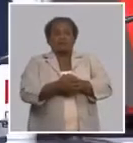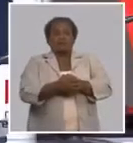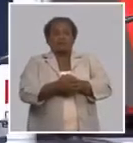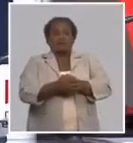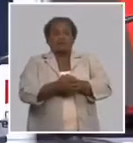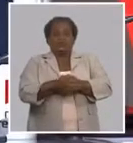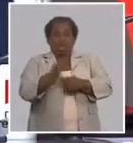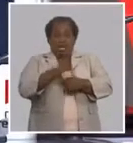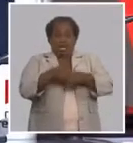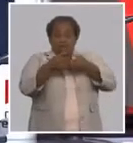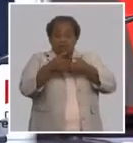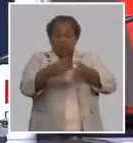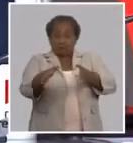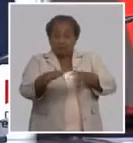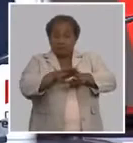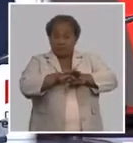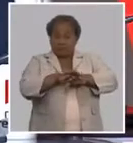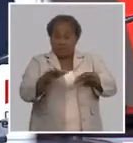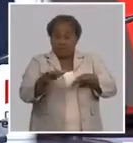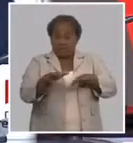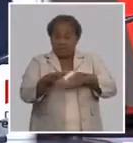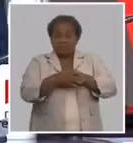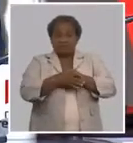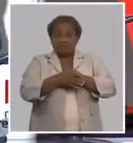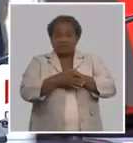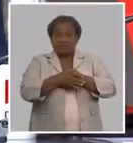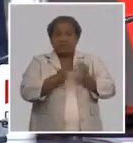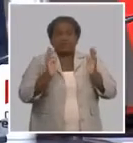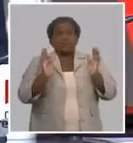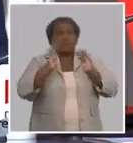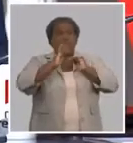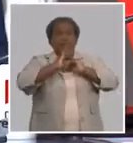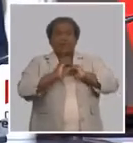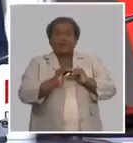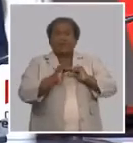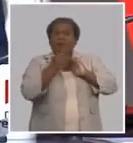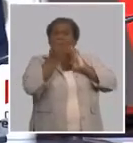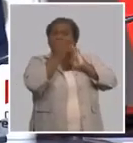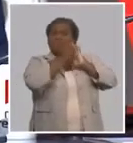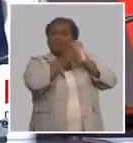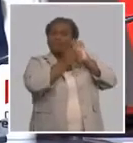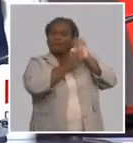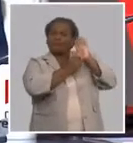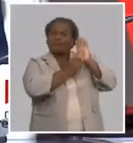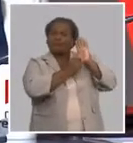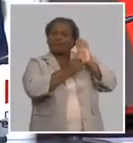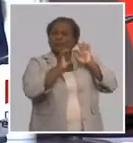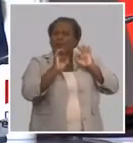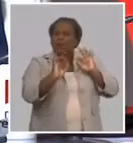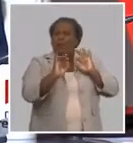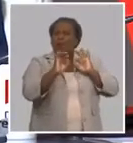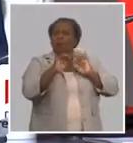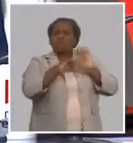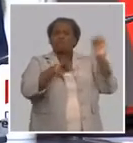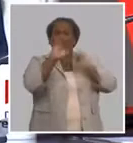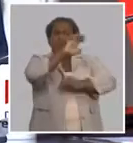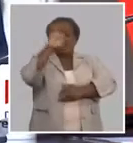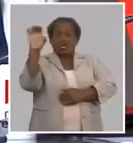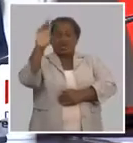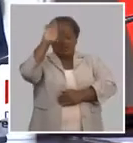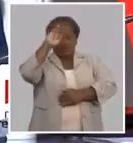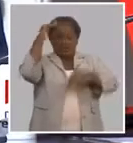a partir de este momento aunque no existía un protocolo rápidamente el ministerio de salud